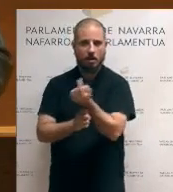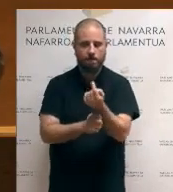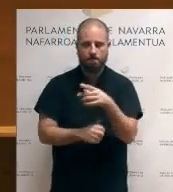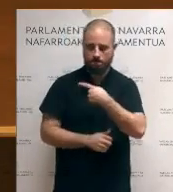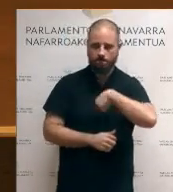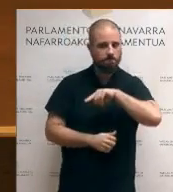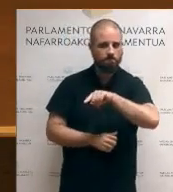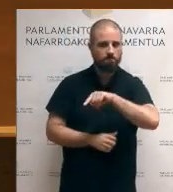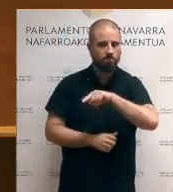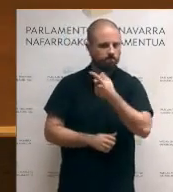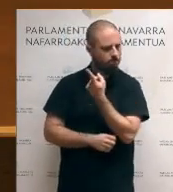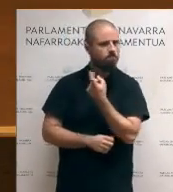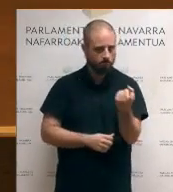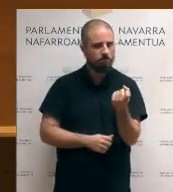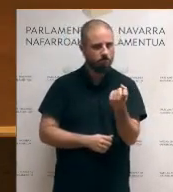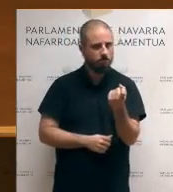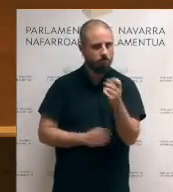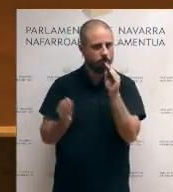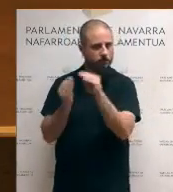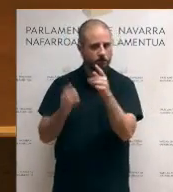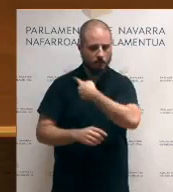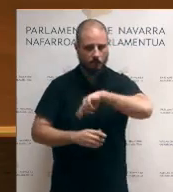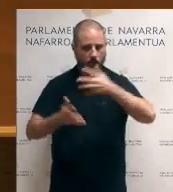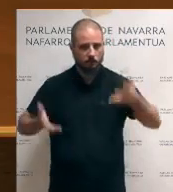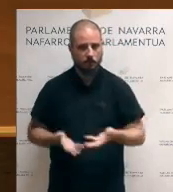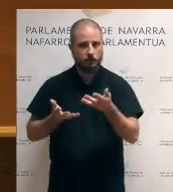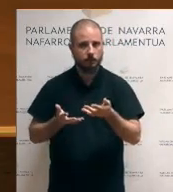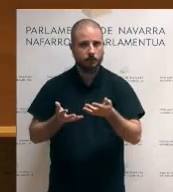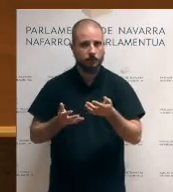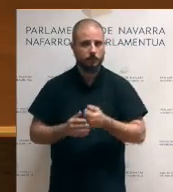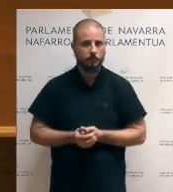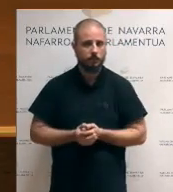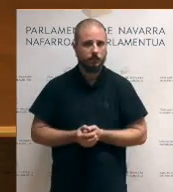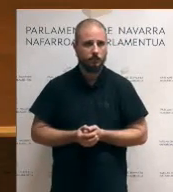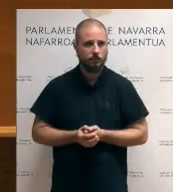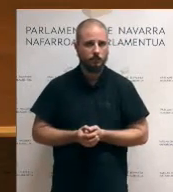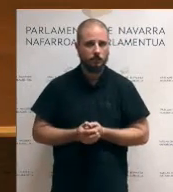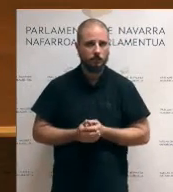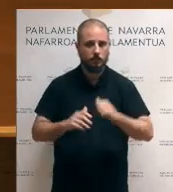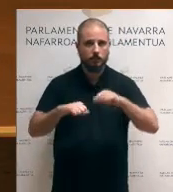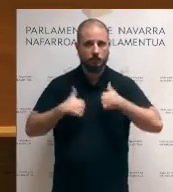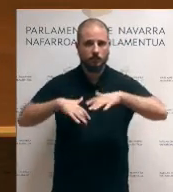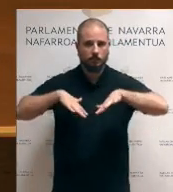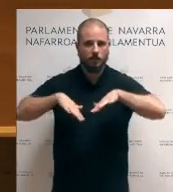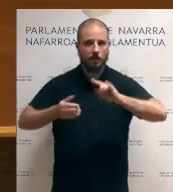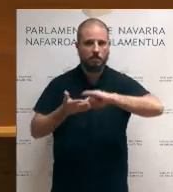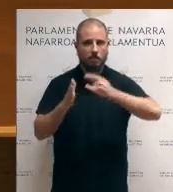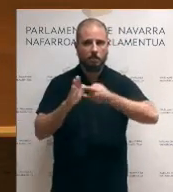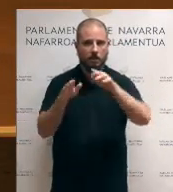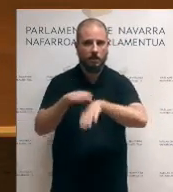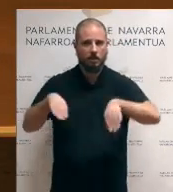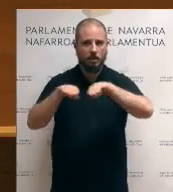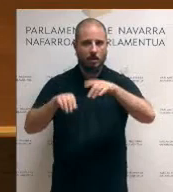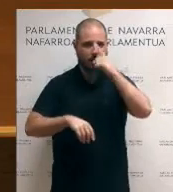hemos considerado necesaria y así lo impulsamos. Lo impulsamos poniendo en marcha un plan de igualdad en el año